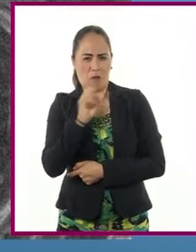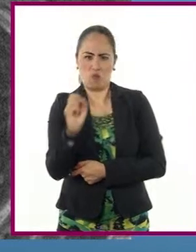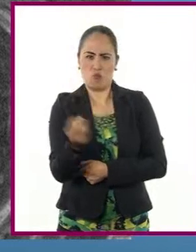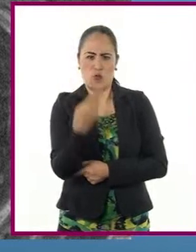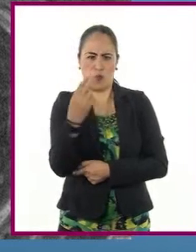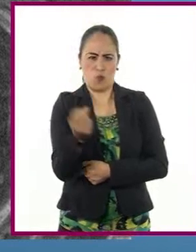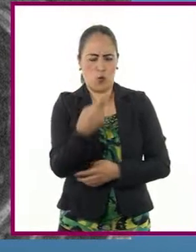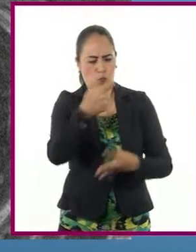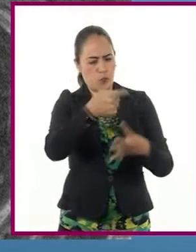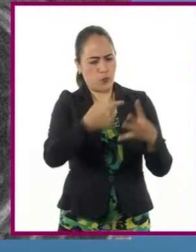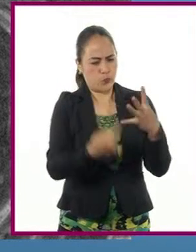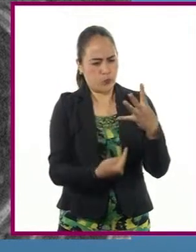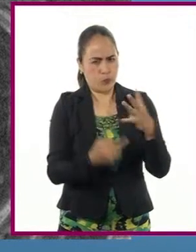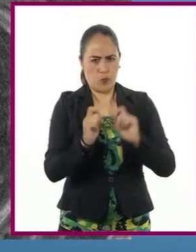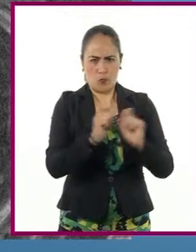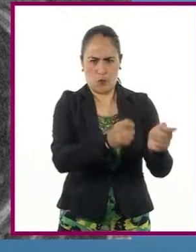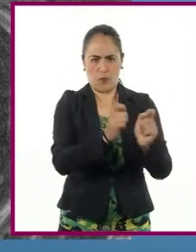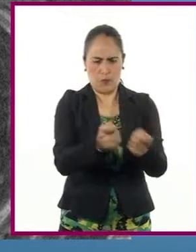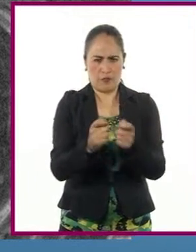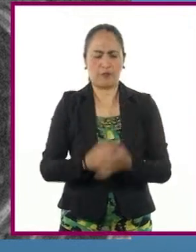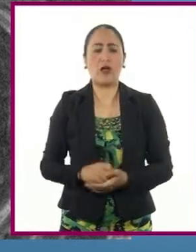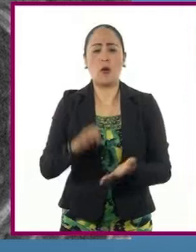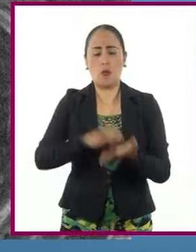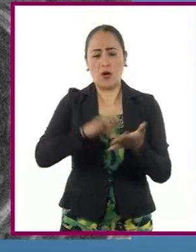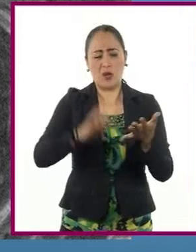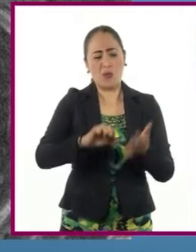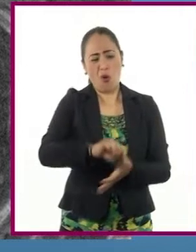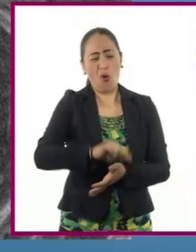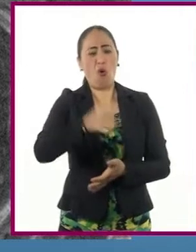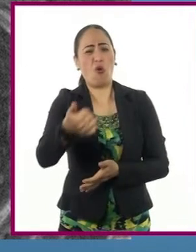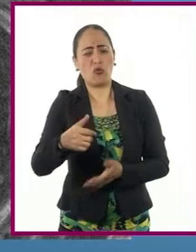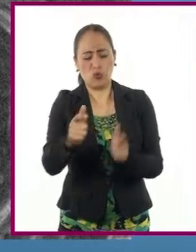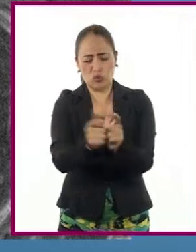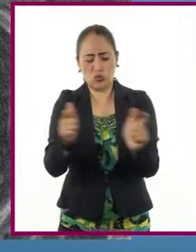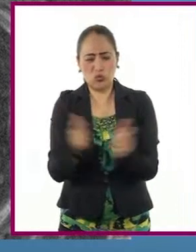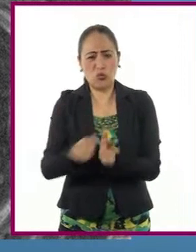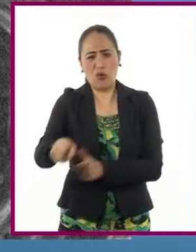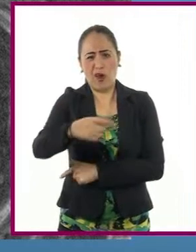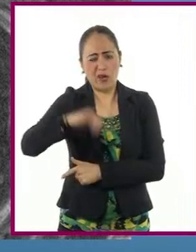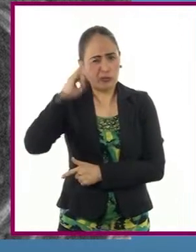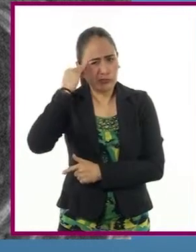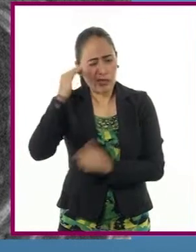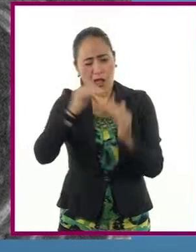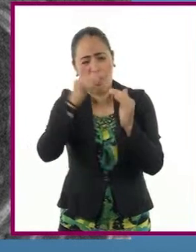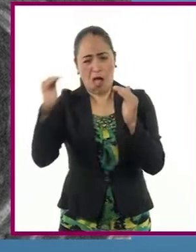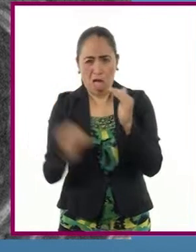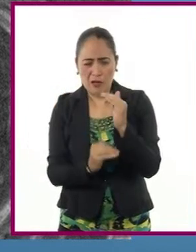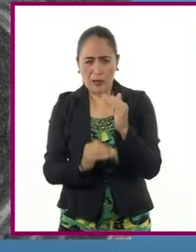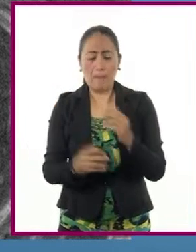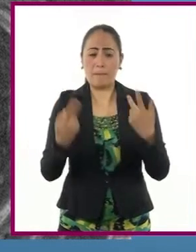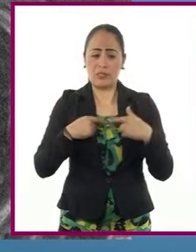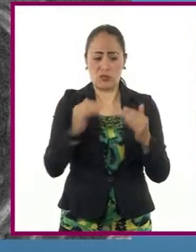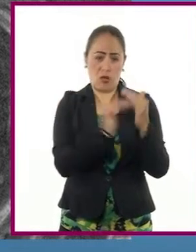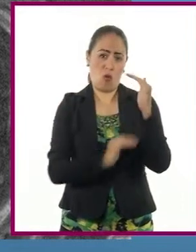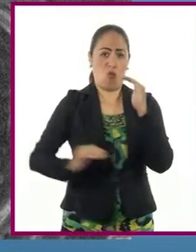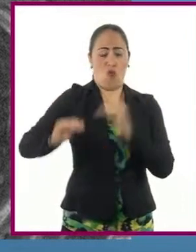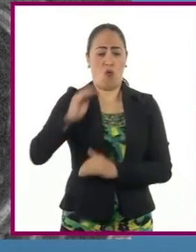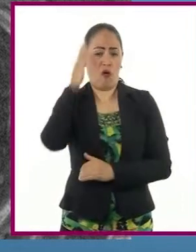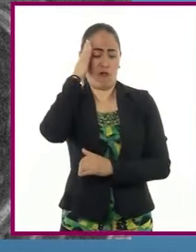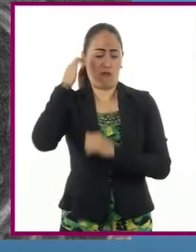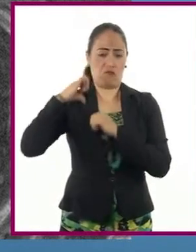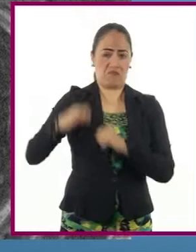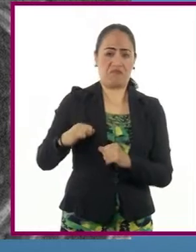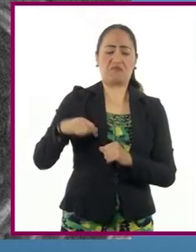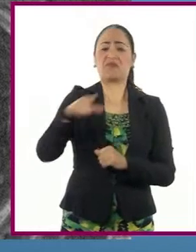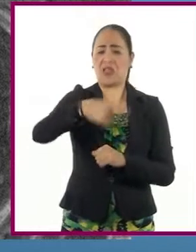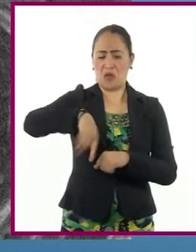distinciones. Por ejemplo, a diferencia del resto de los indios, los caciques y principales tenían permiso para